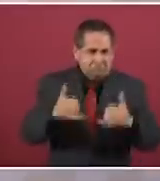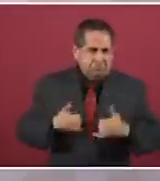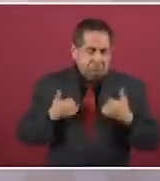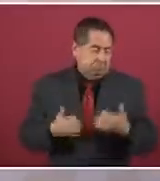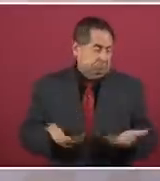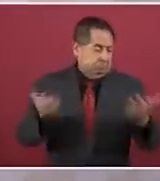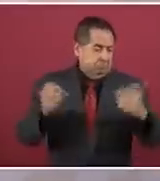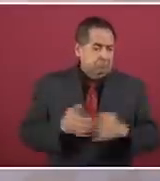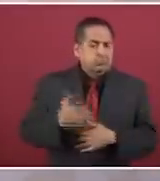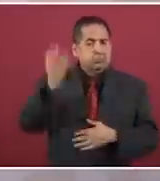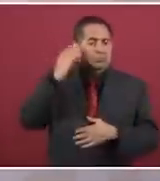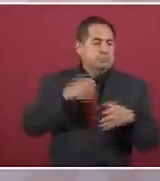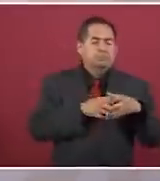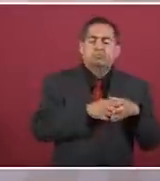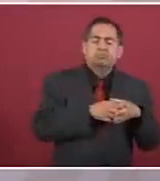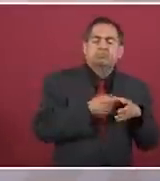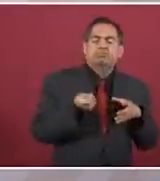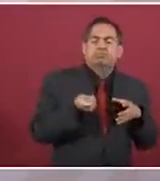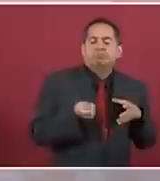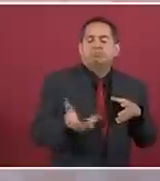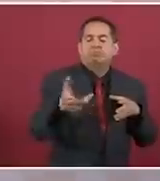Solo los etiquetaron.